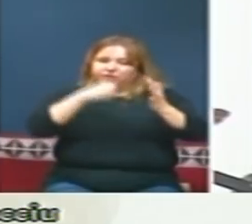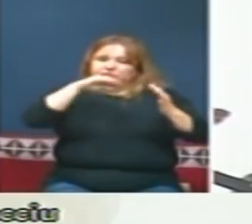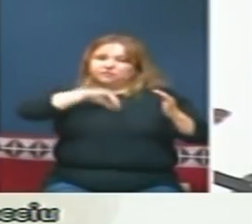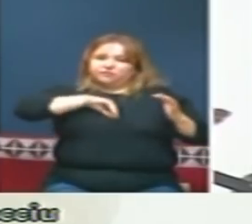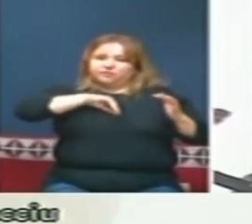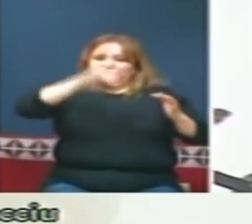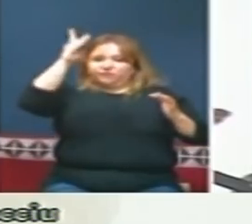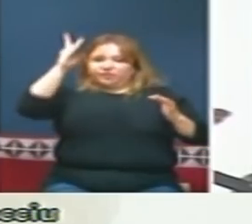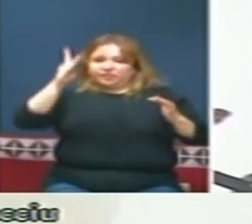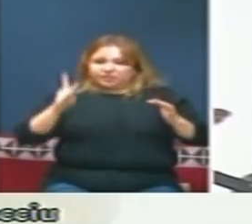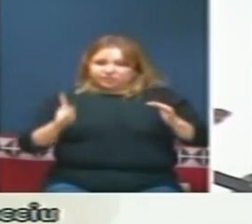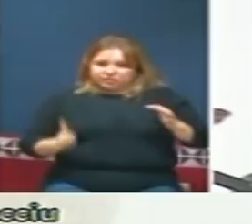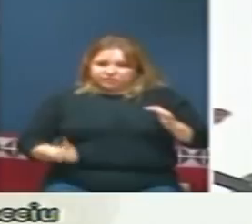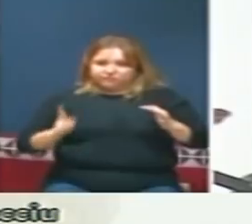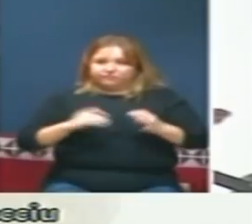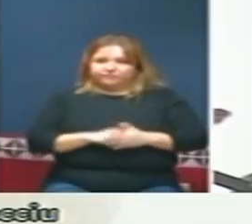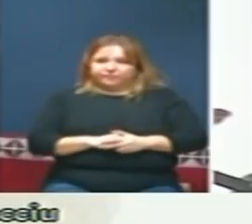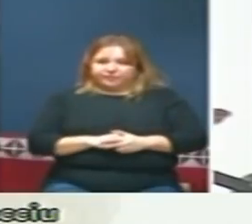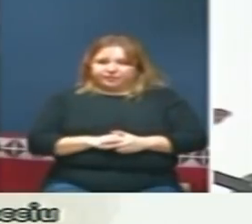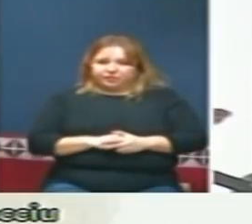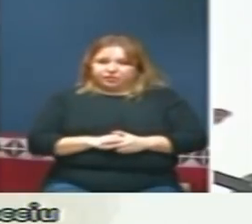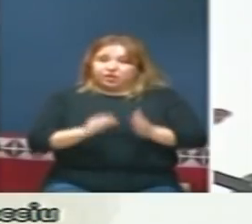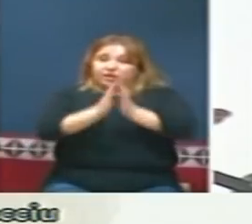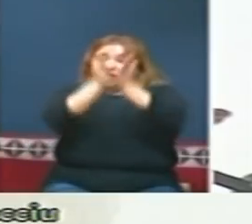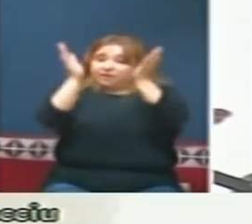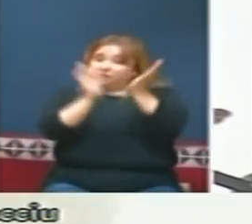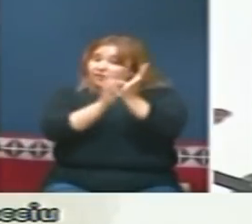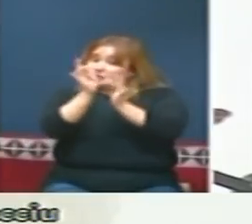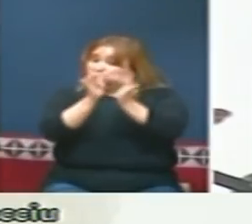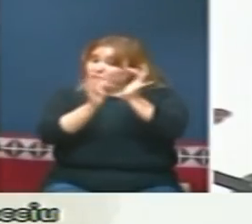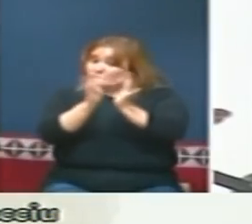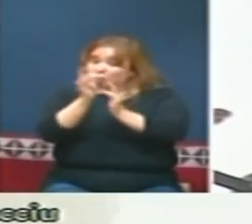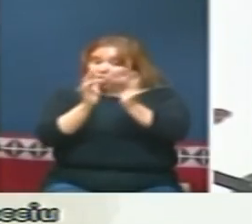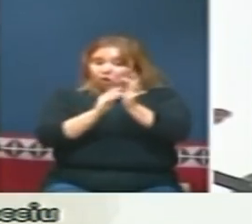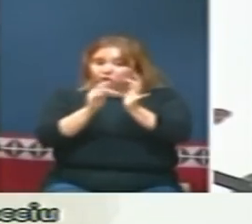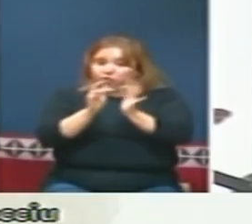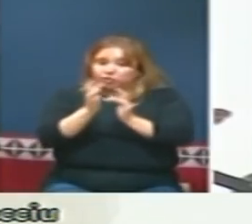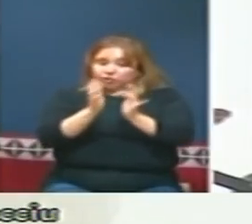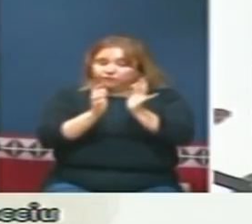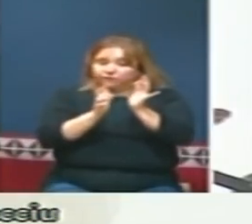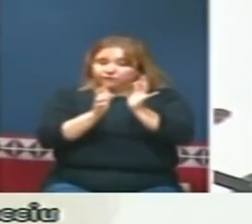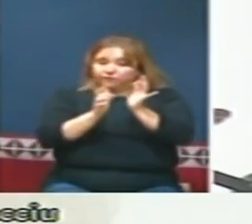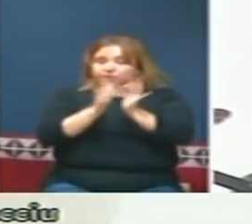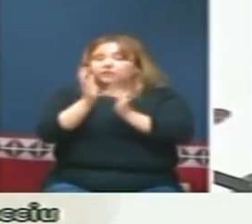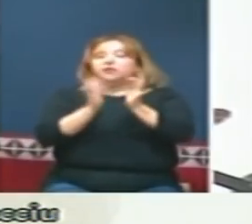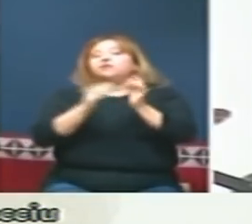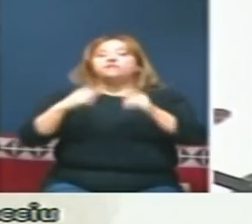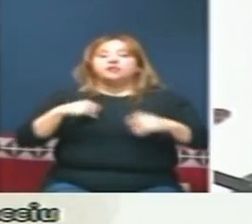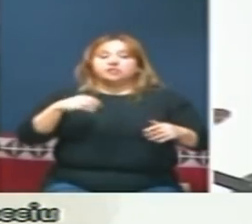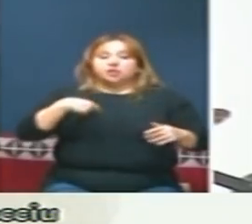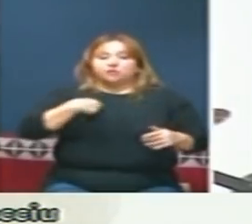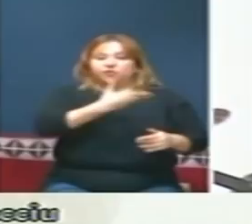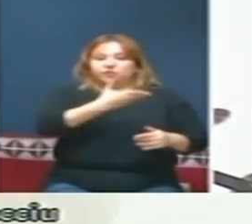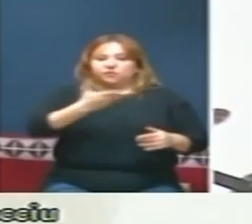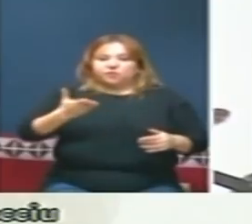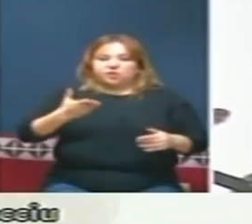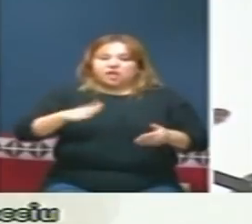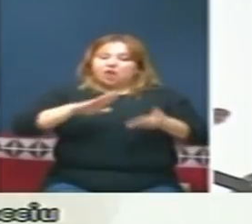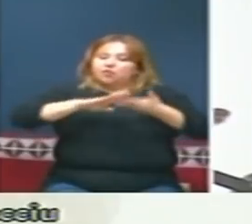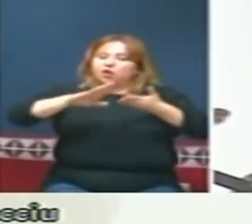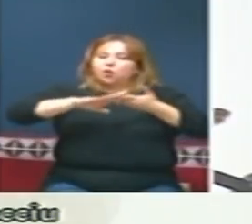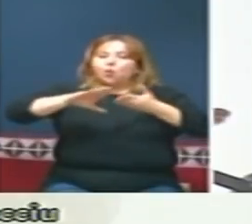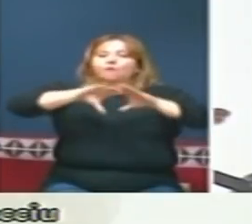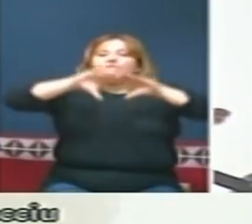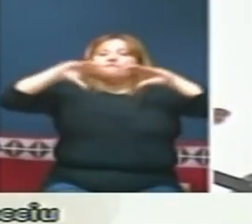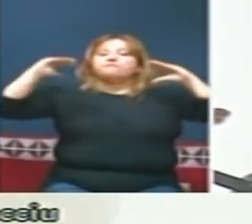la vida, de modo que el Evangelio se convirtiese en fermento de la sociedad, de una nueva